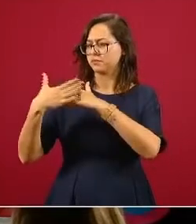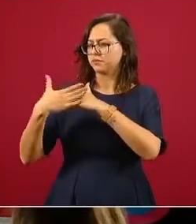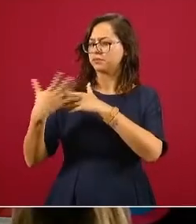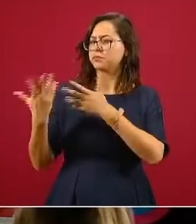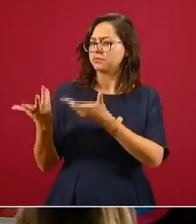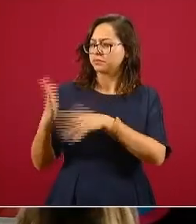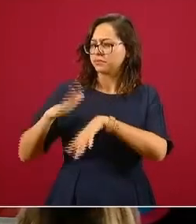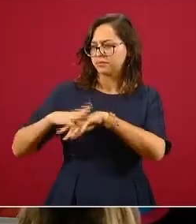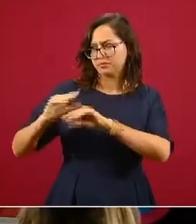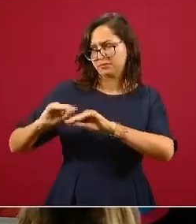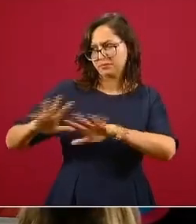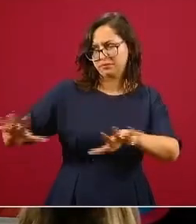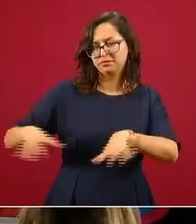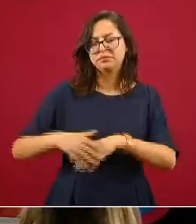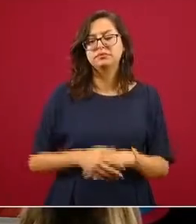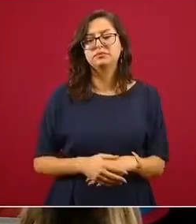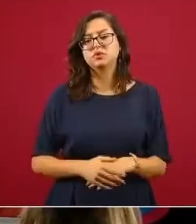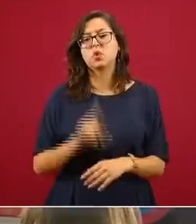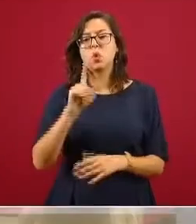de